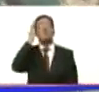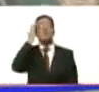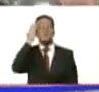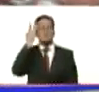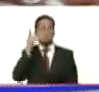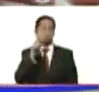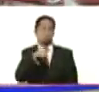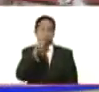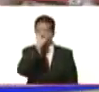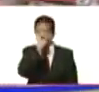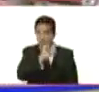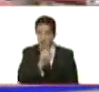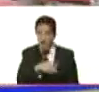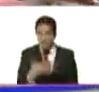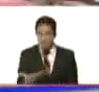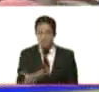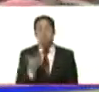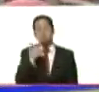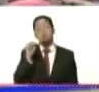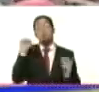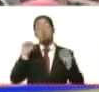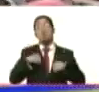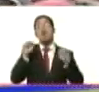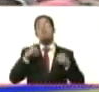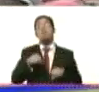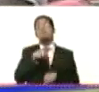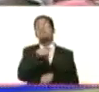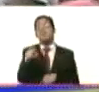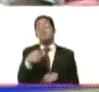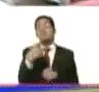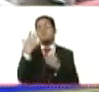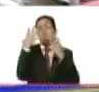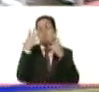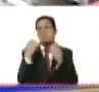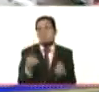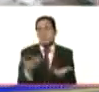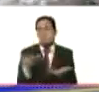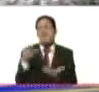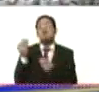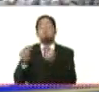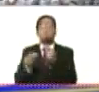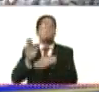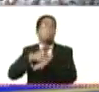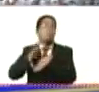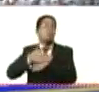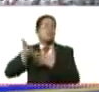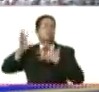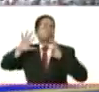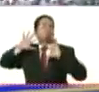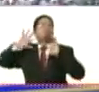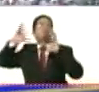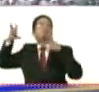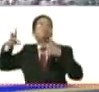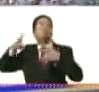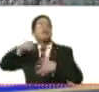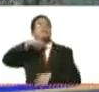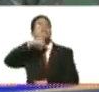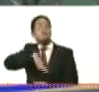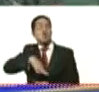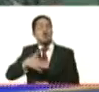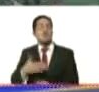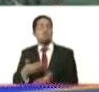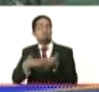febrero, es posible que no capten la fuerza de rebeldía, la fuerza de la historia de dos